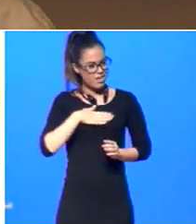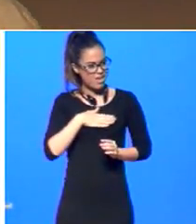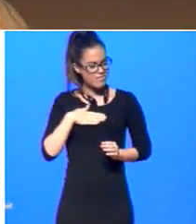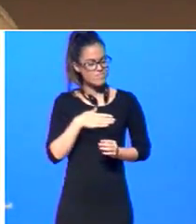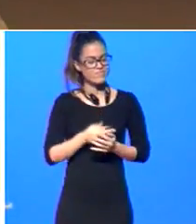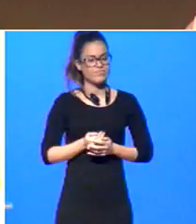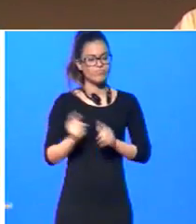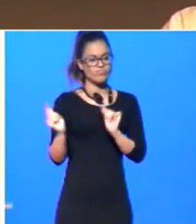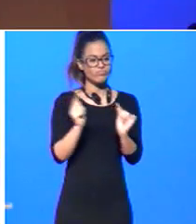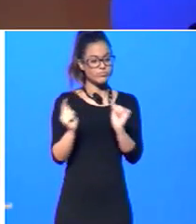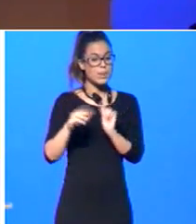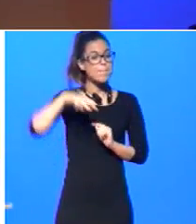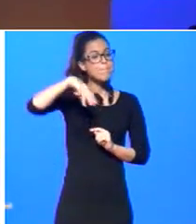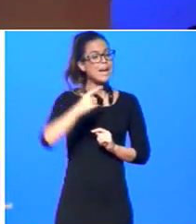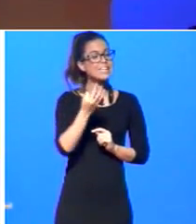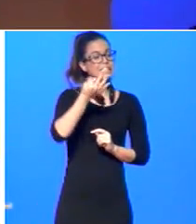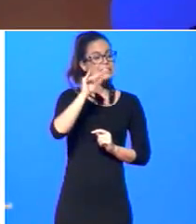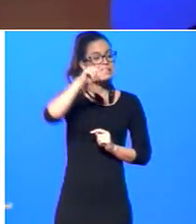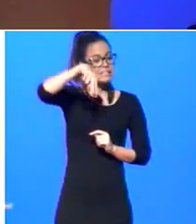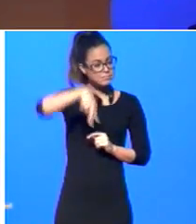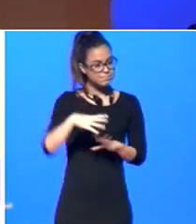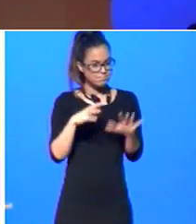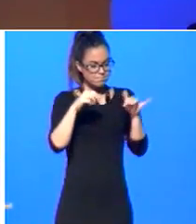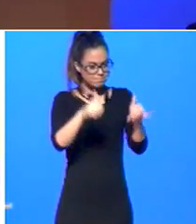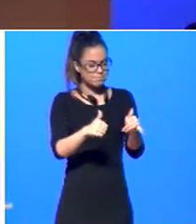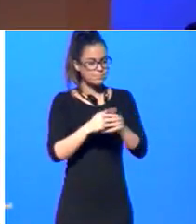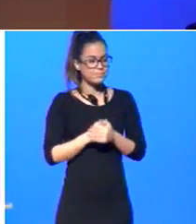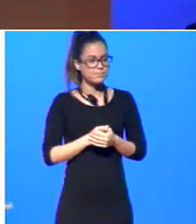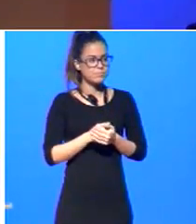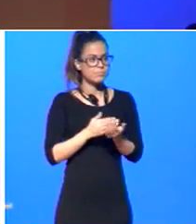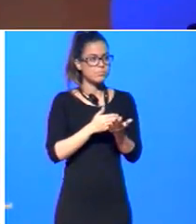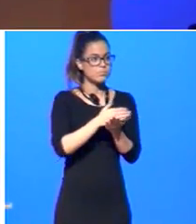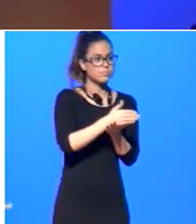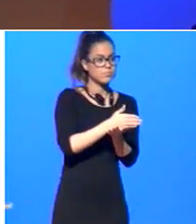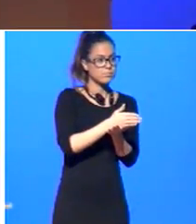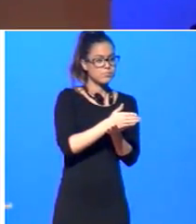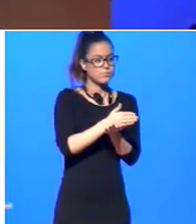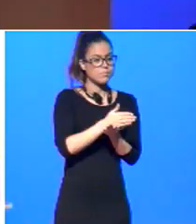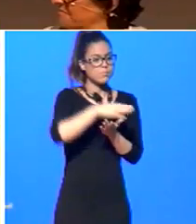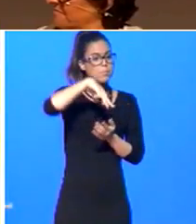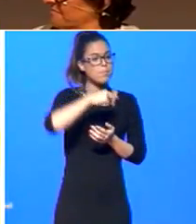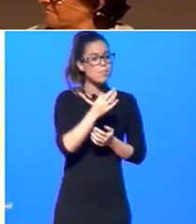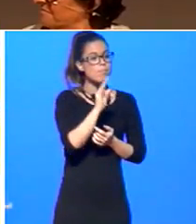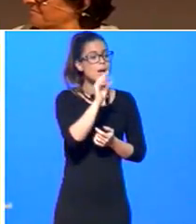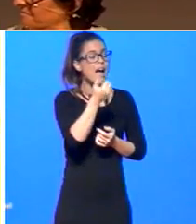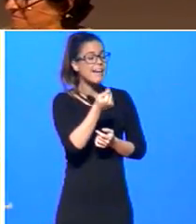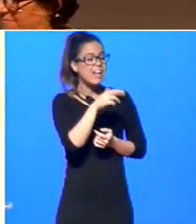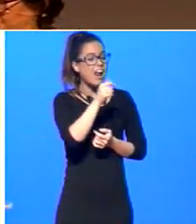Hasiko naiz emakumeekin, eta alde batetik badaukagu Blanca Aranguren